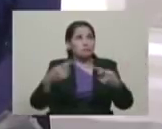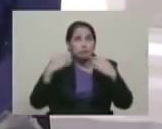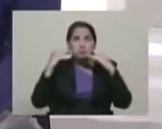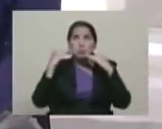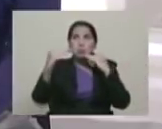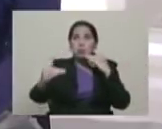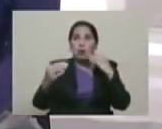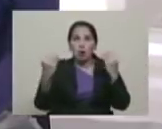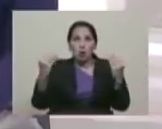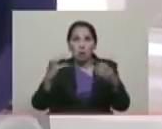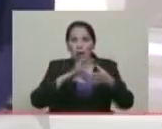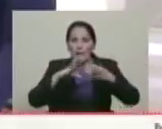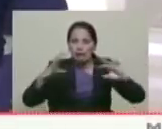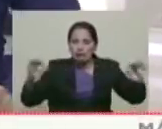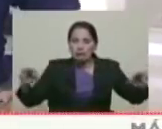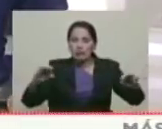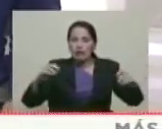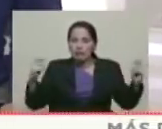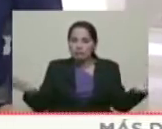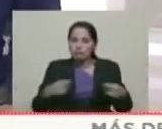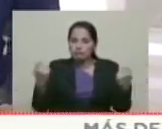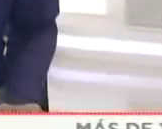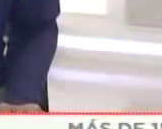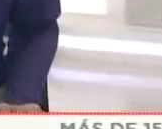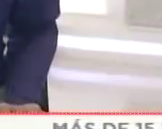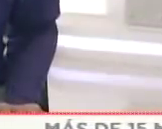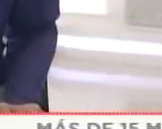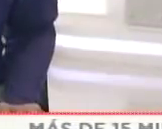la cadena de distribución de alimentos. Así